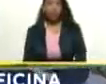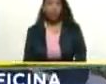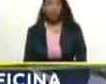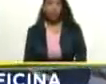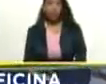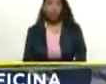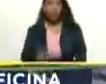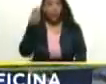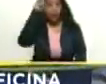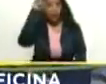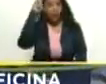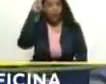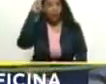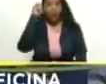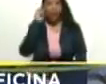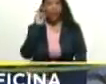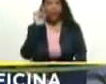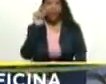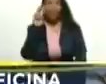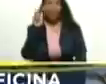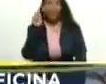canciller Iván Gil,